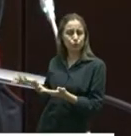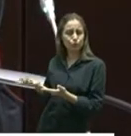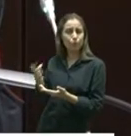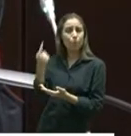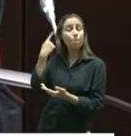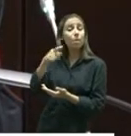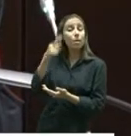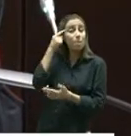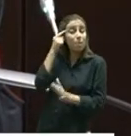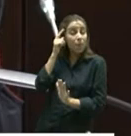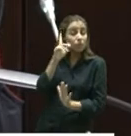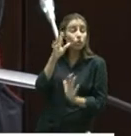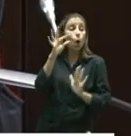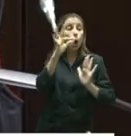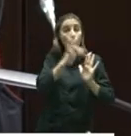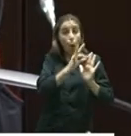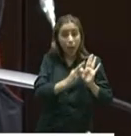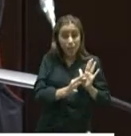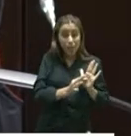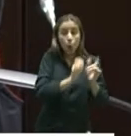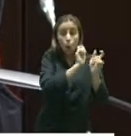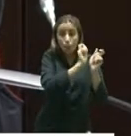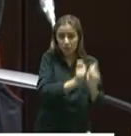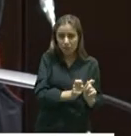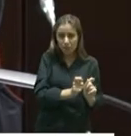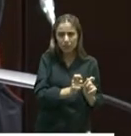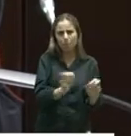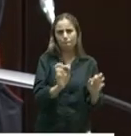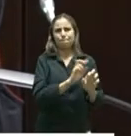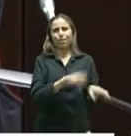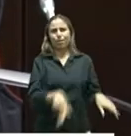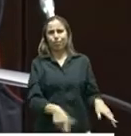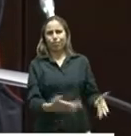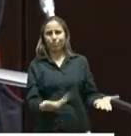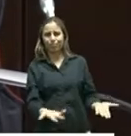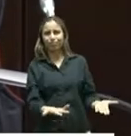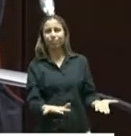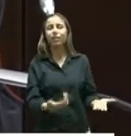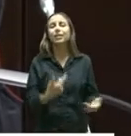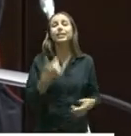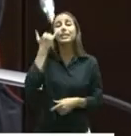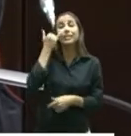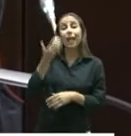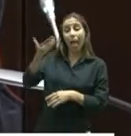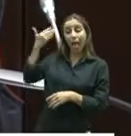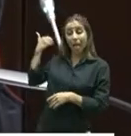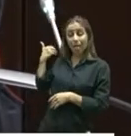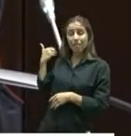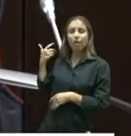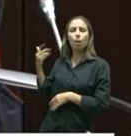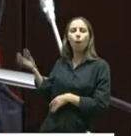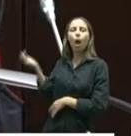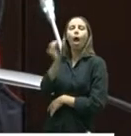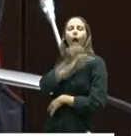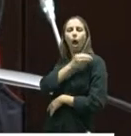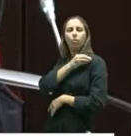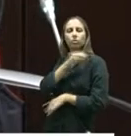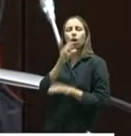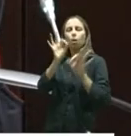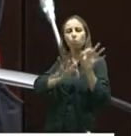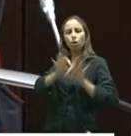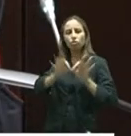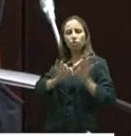modificaciones empeoran sustancialmente lo que ya nosotros habíamos cuestionado cuando tomamos conocimiento del proyecto que había enviado El